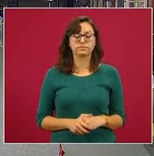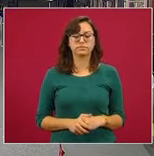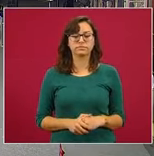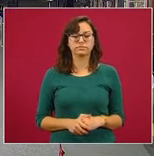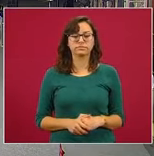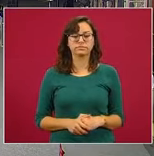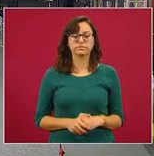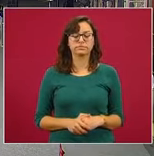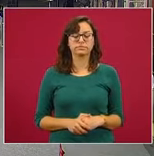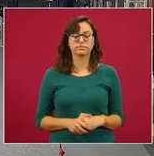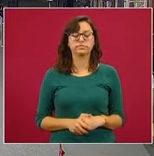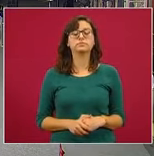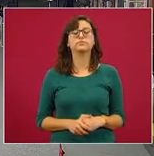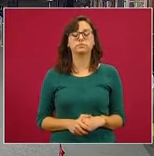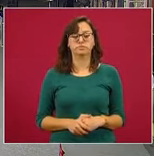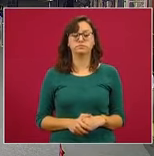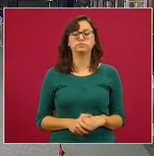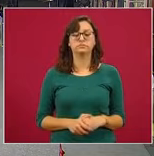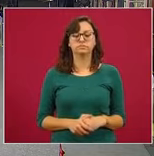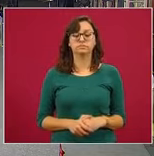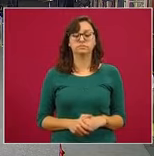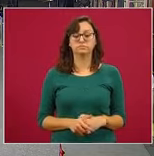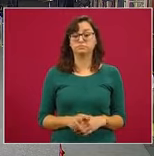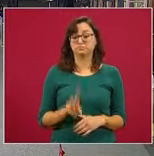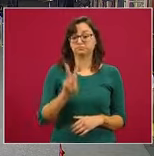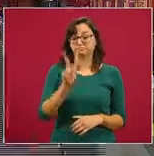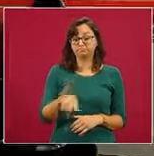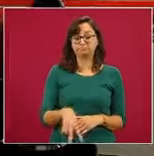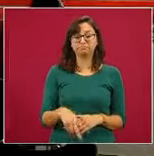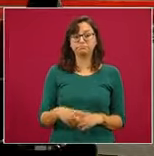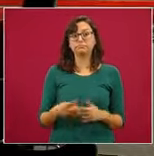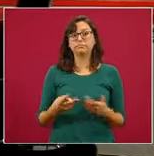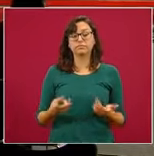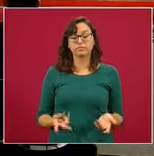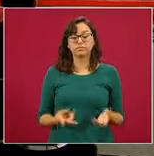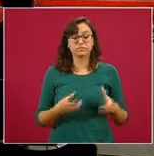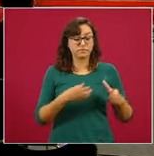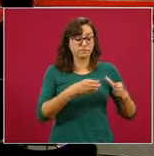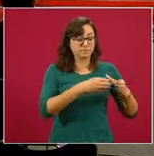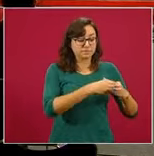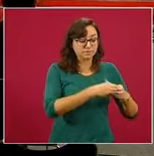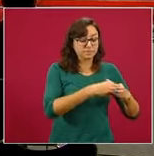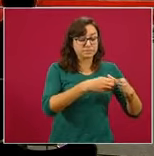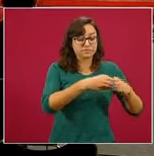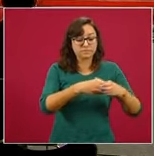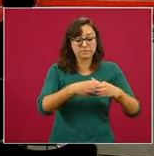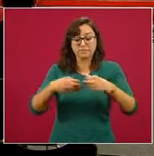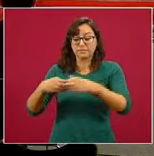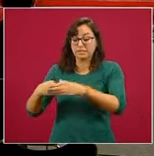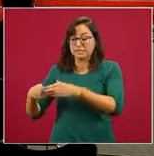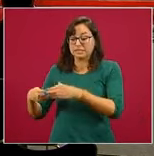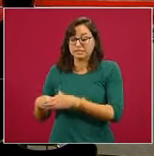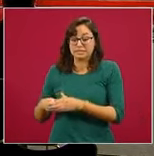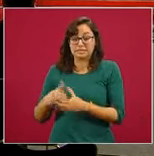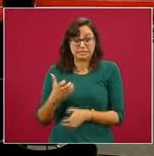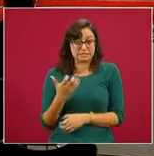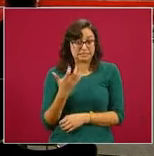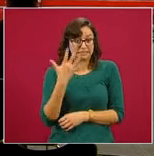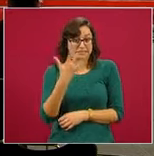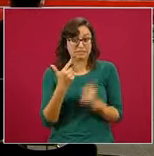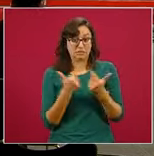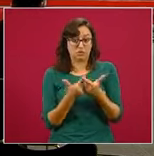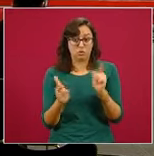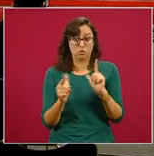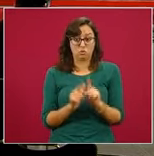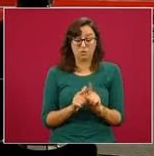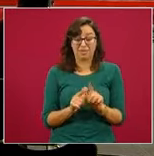la distribución o la forma en cómo se agrupan estos clados en estos 5 grupos y 17